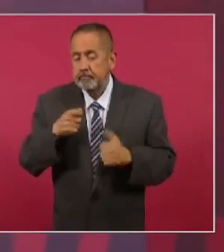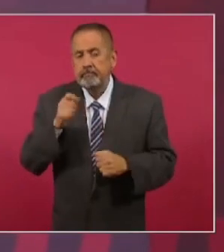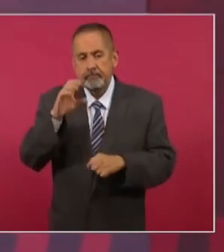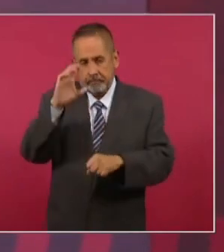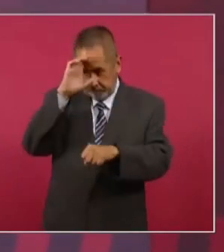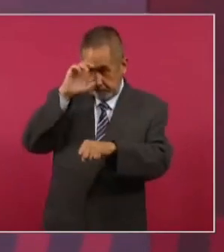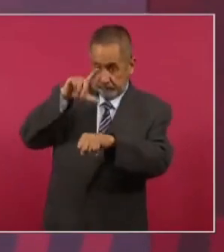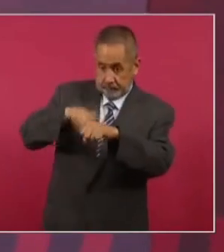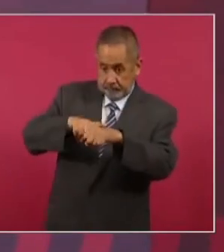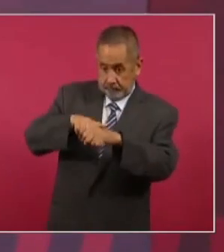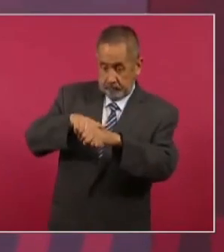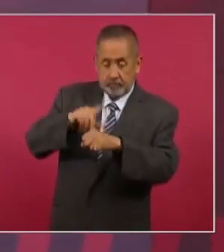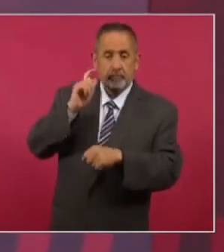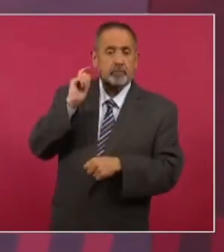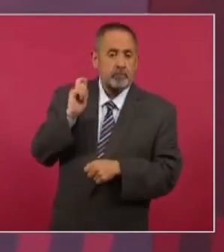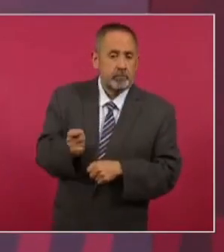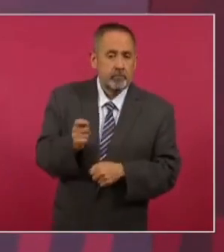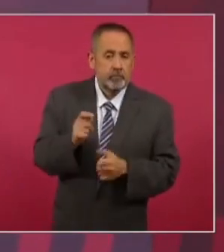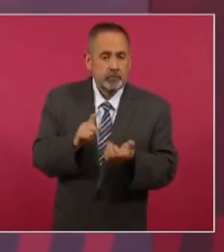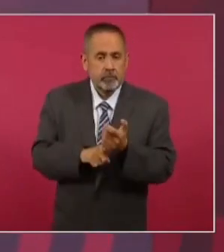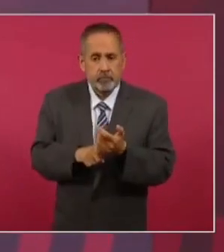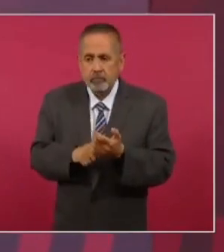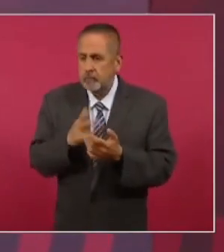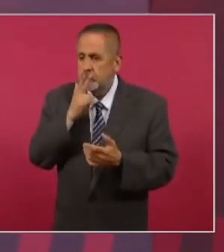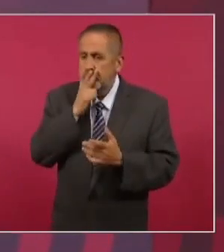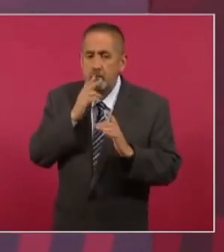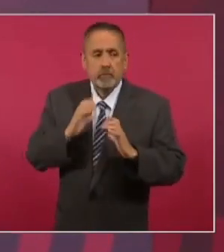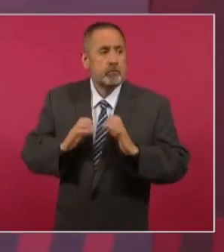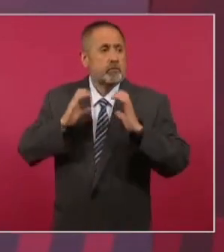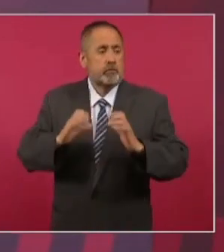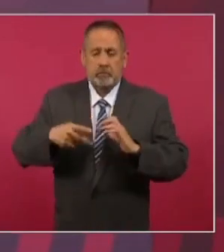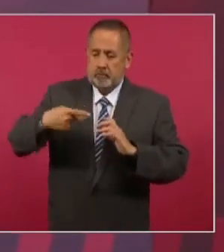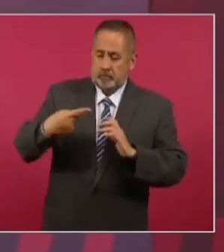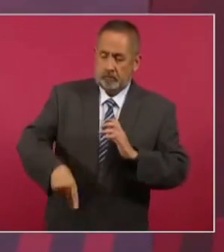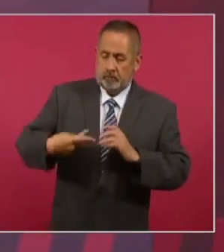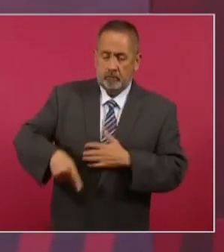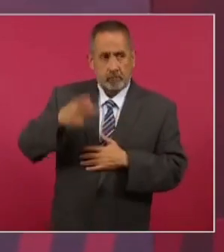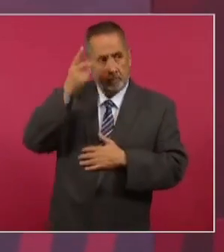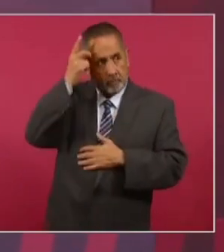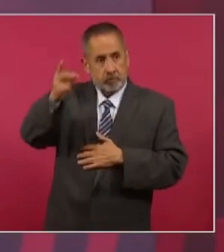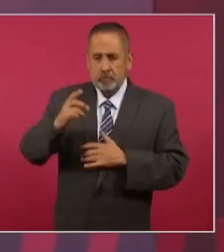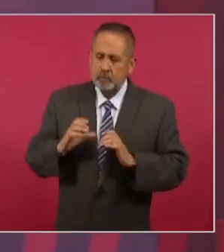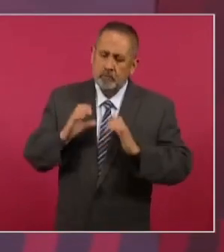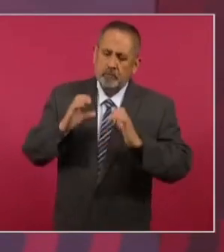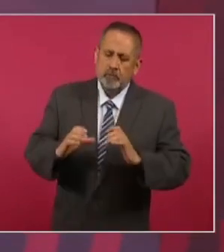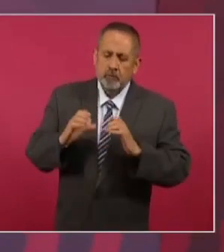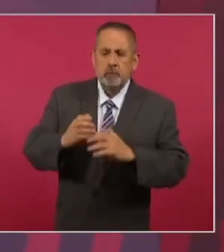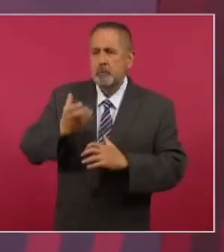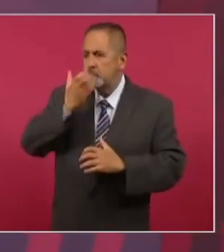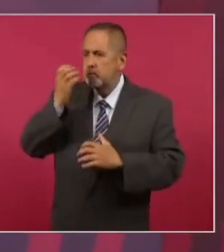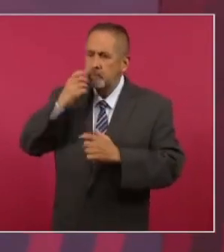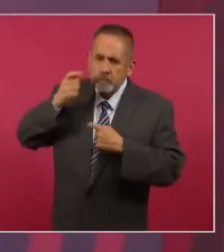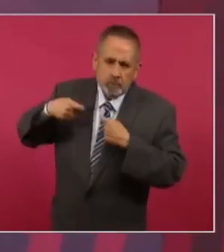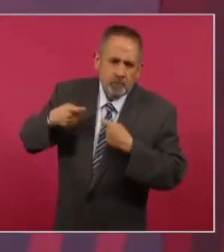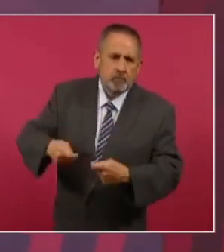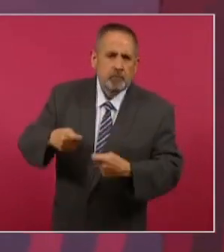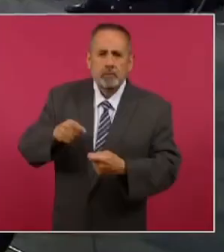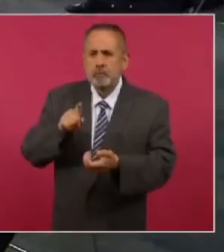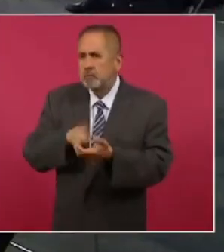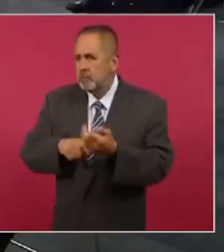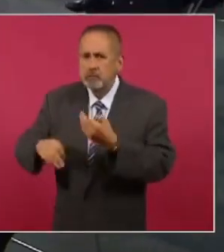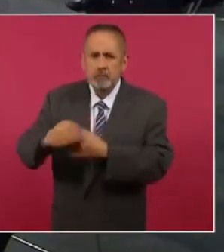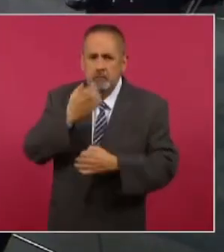cultura es preservar nuestro patrimonio nuestras tradiciones nuestras costumbres